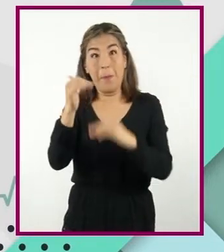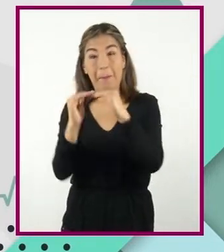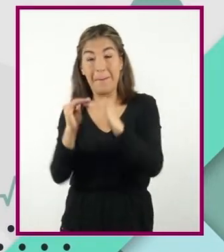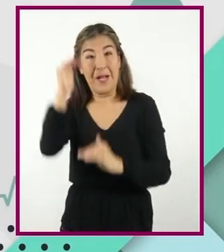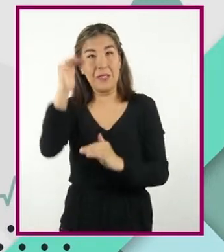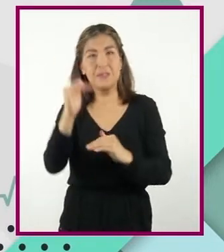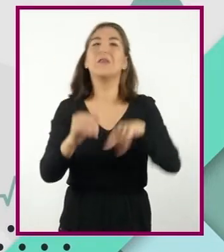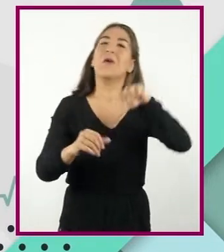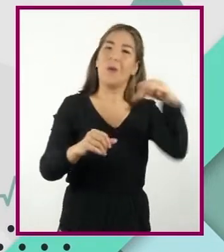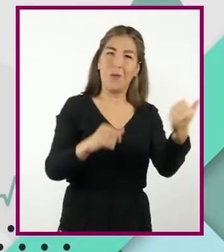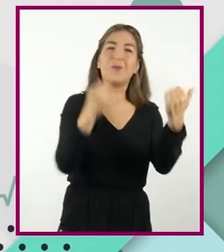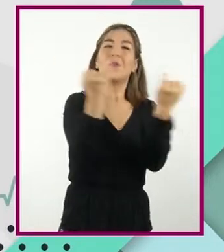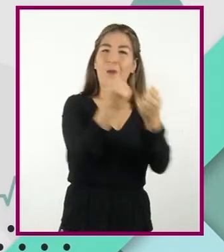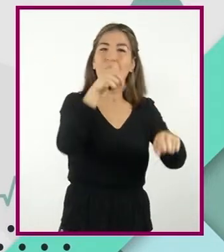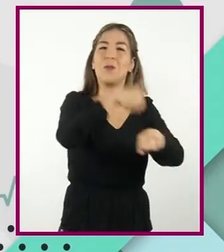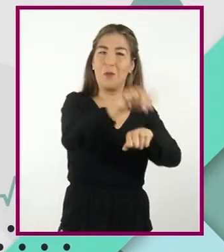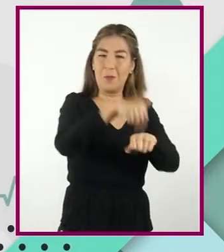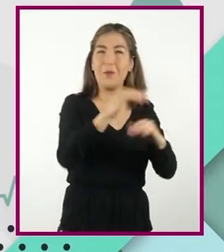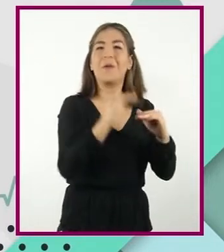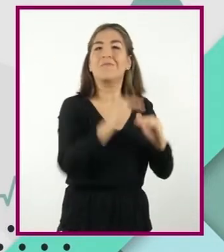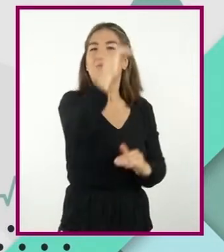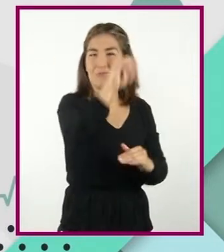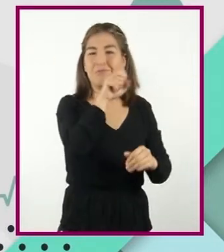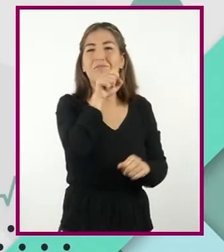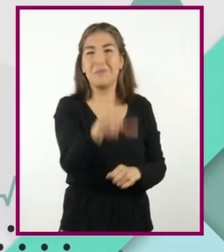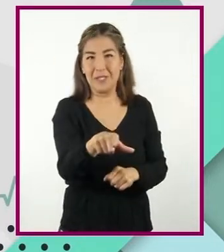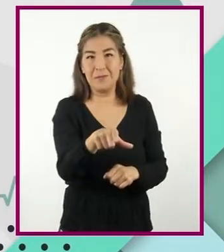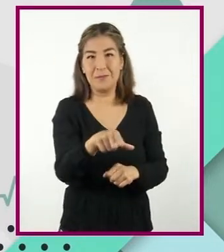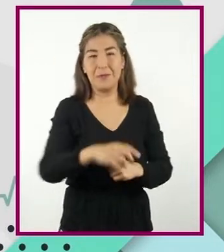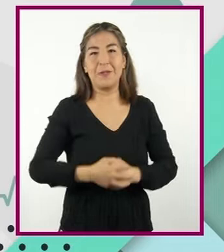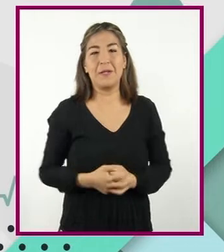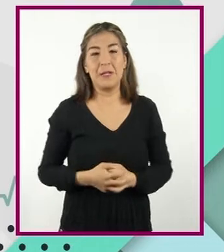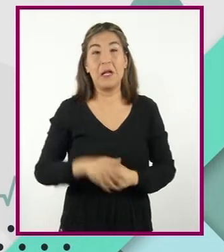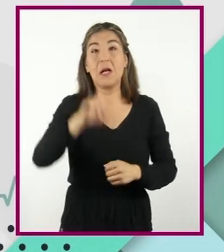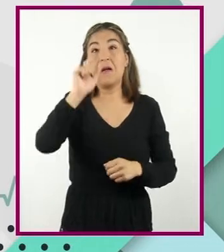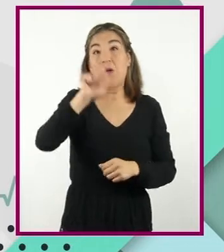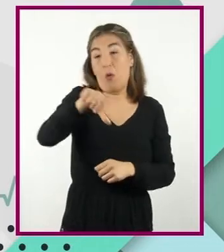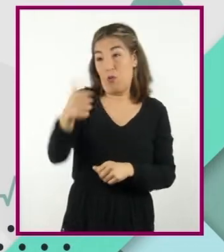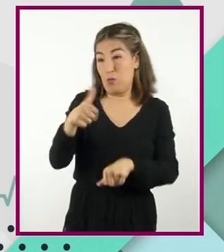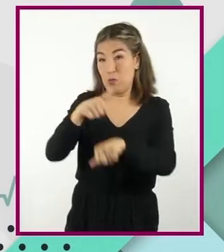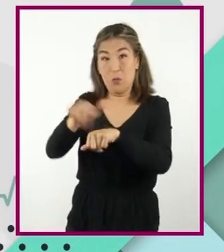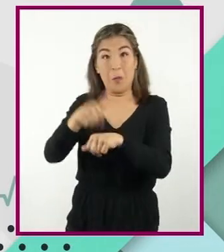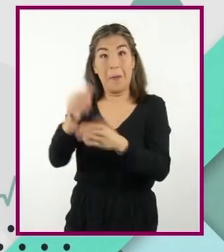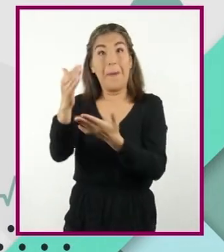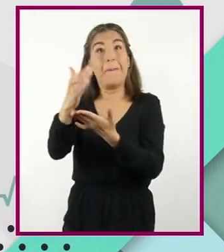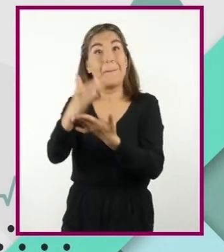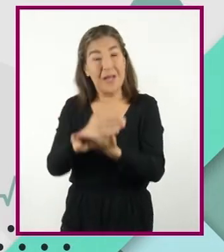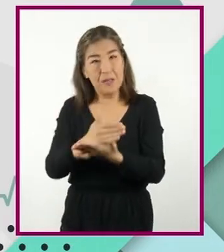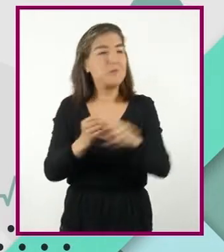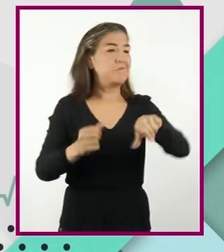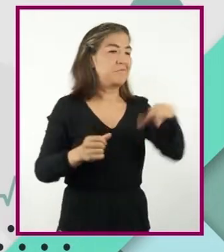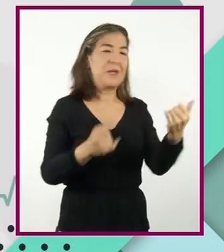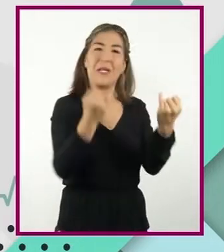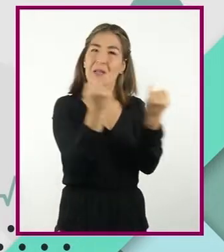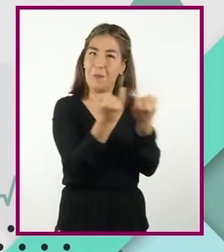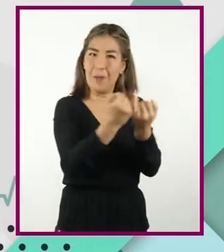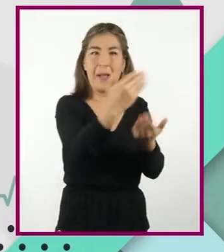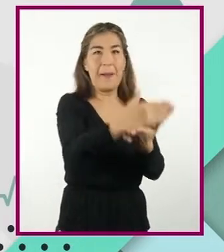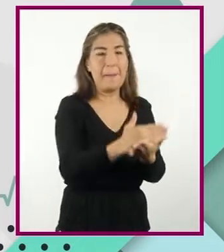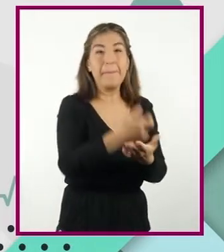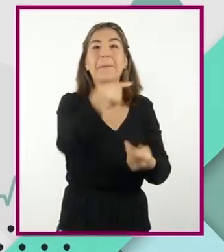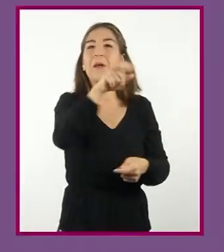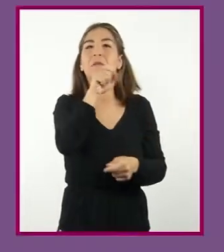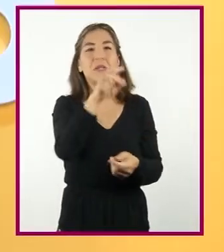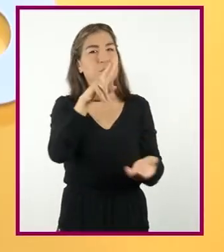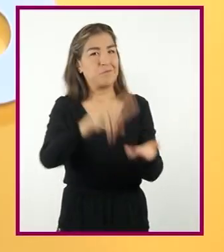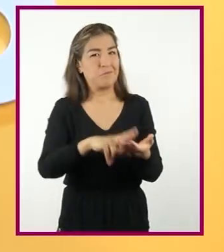otra también aumenta proporcionalmente. Y si una disminuye, la otra también lo hace, guardando la misma